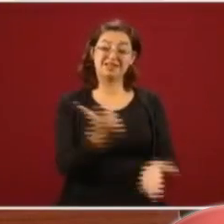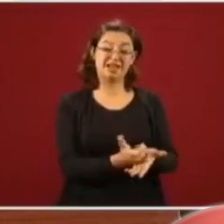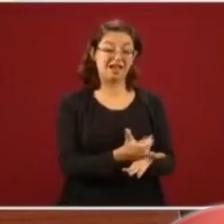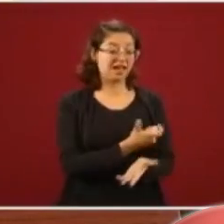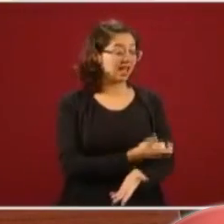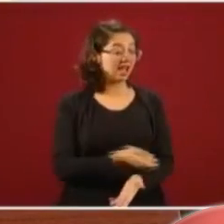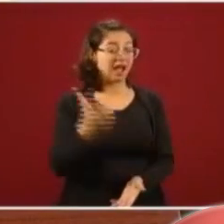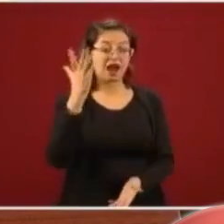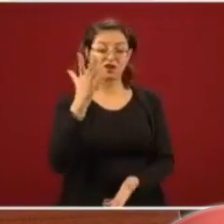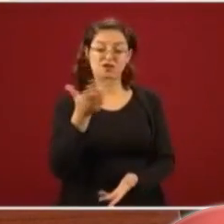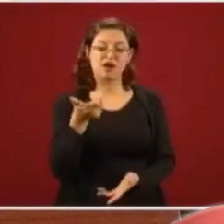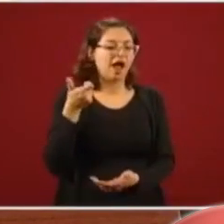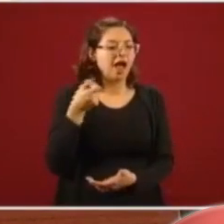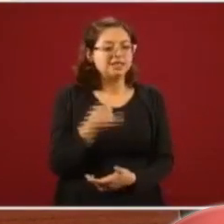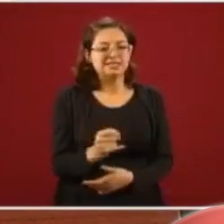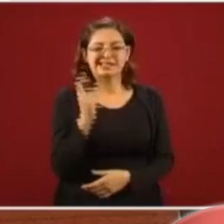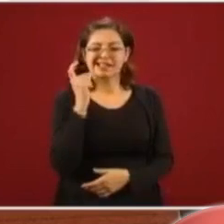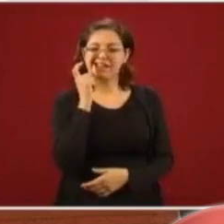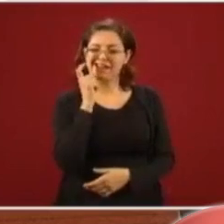Esa era parte